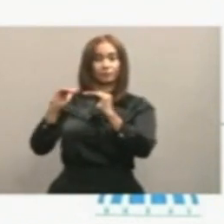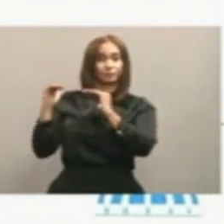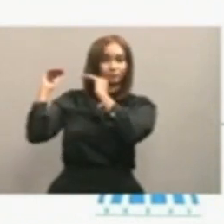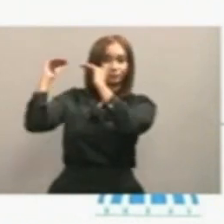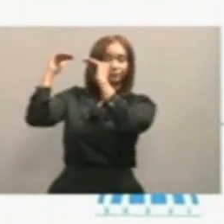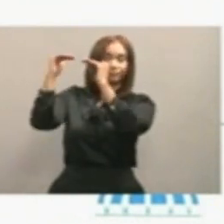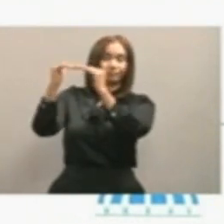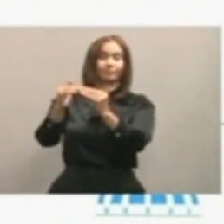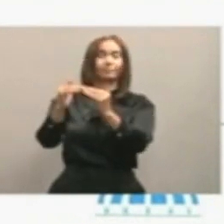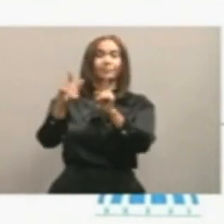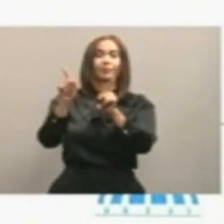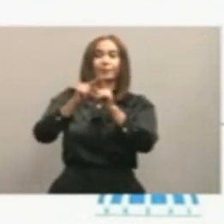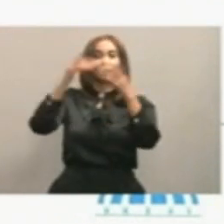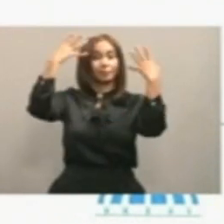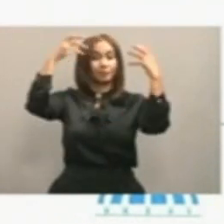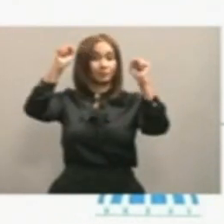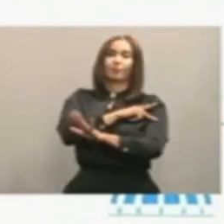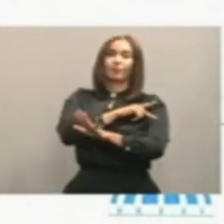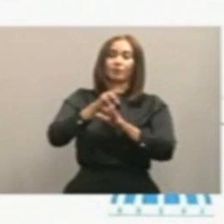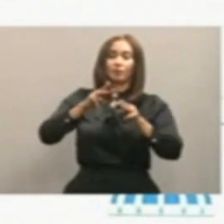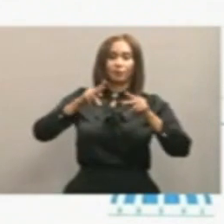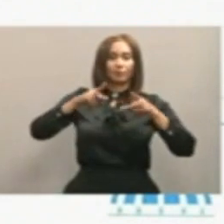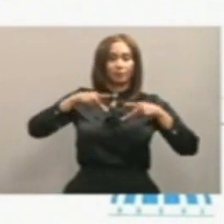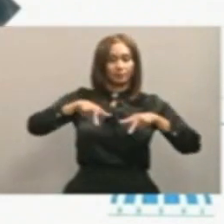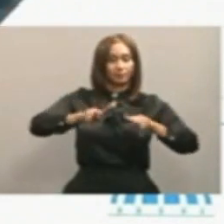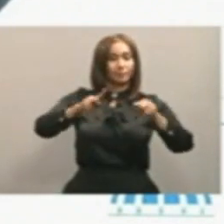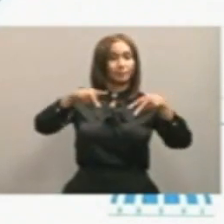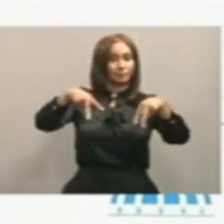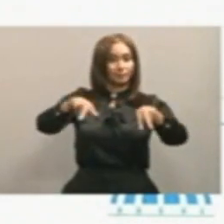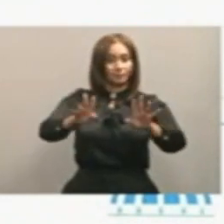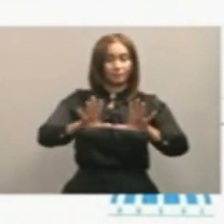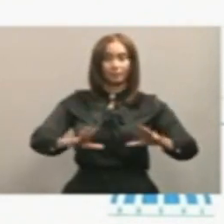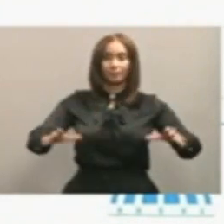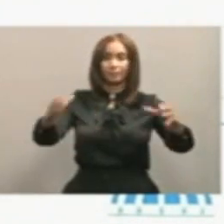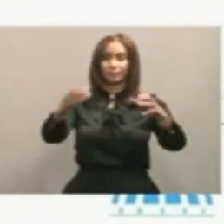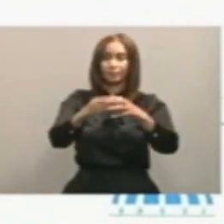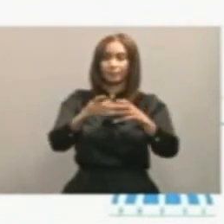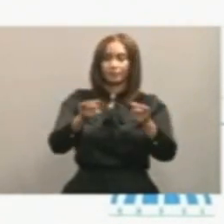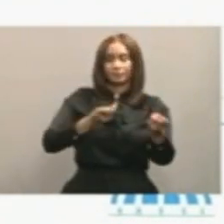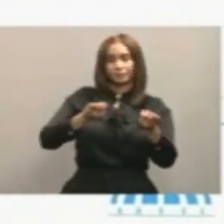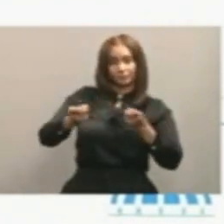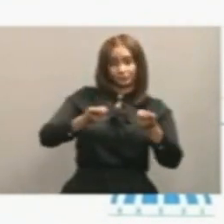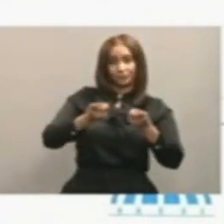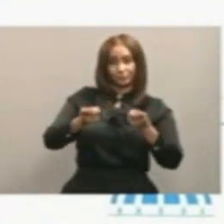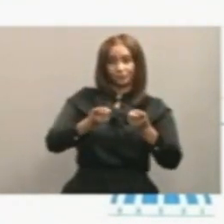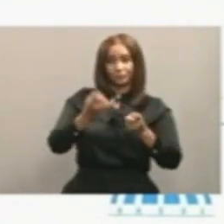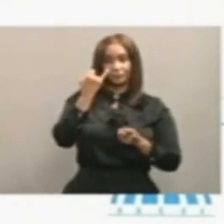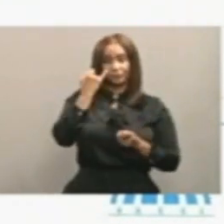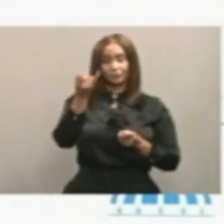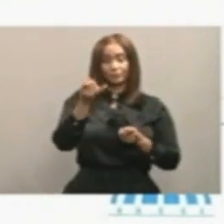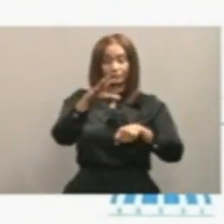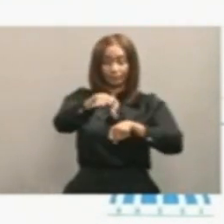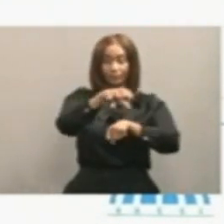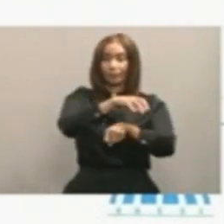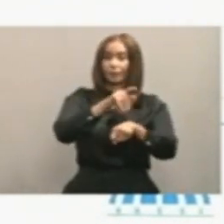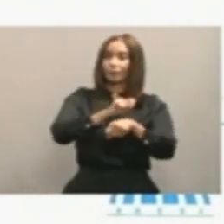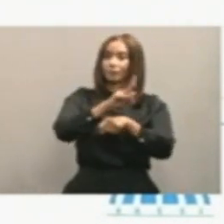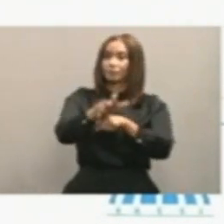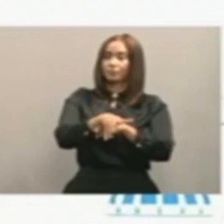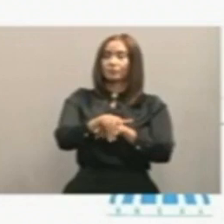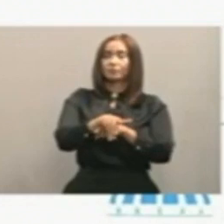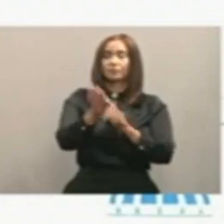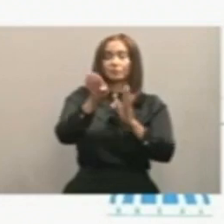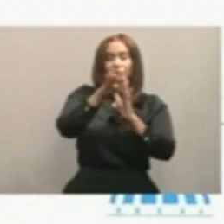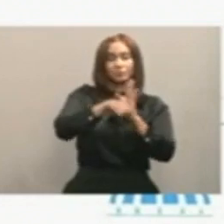mandos y del presidente de la República. Las zonas de playa están más controladas. Usted vieron el mapa turístico ahí, no hay